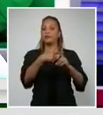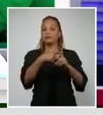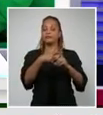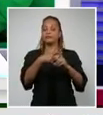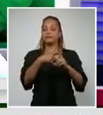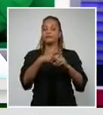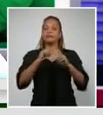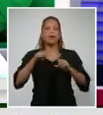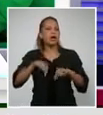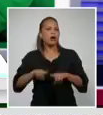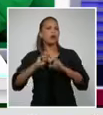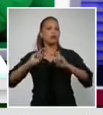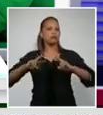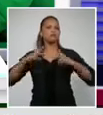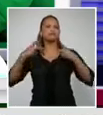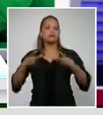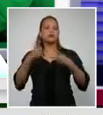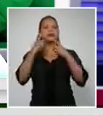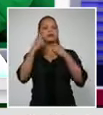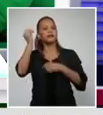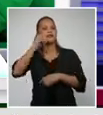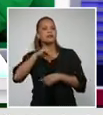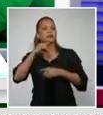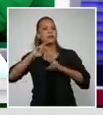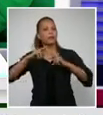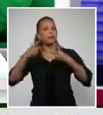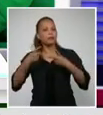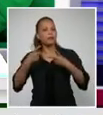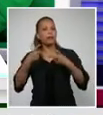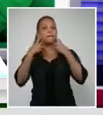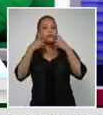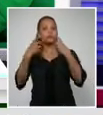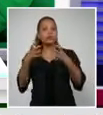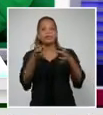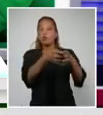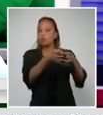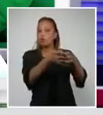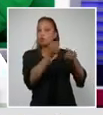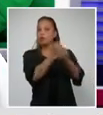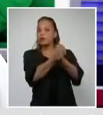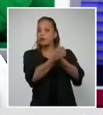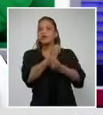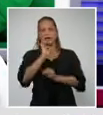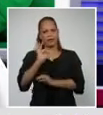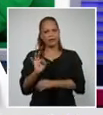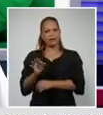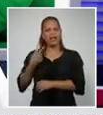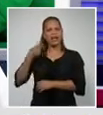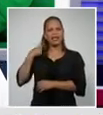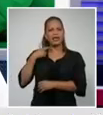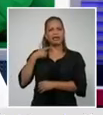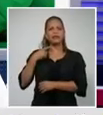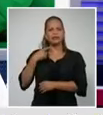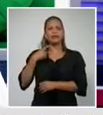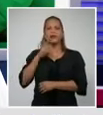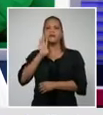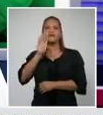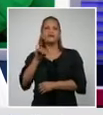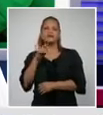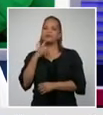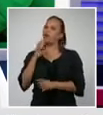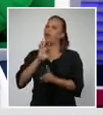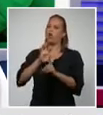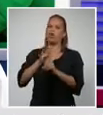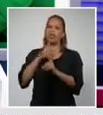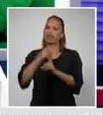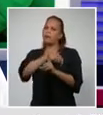reiteramos es la importancia de este grupo de riesgo. Y es verdad, ayer me decía, sí, Durán, pero no critiques tanto a la población,